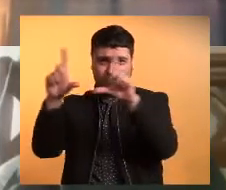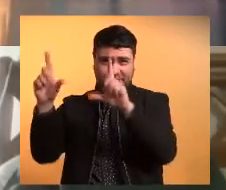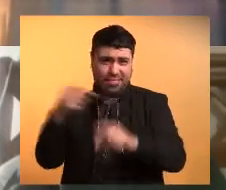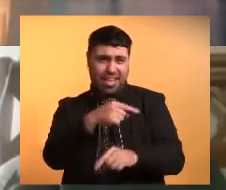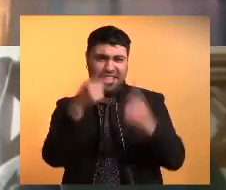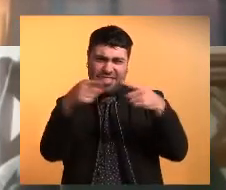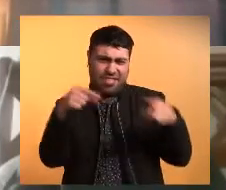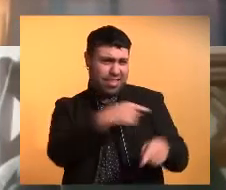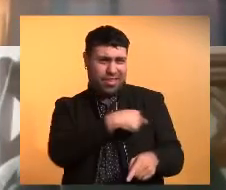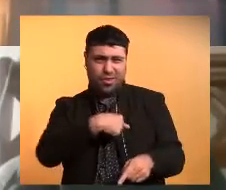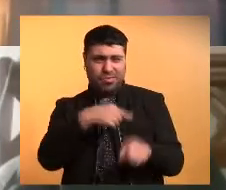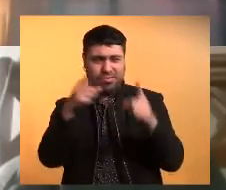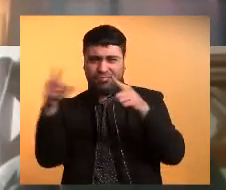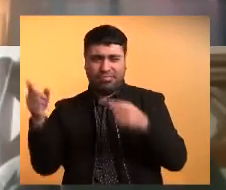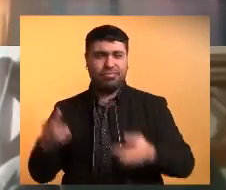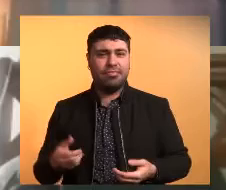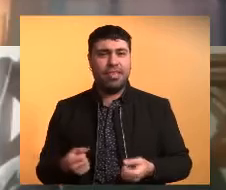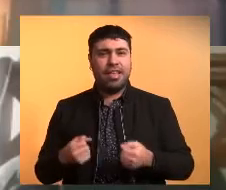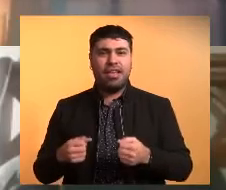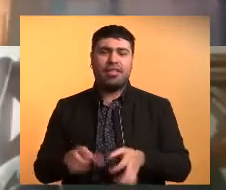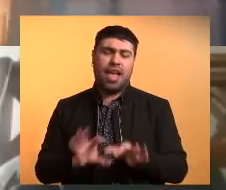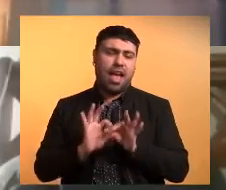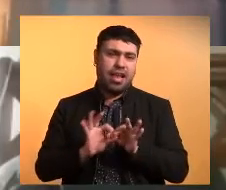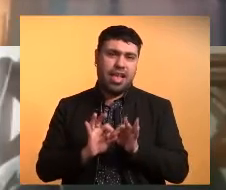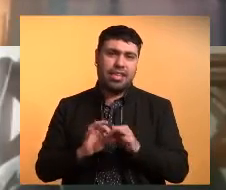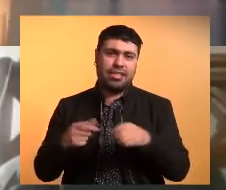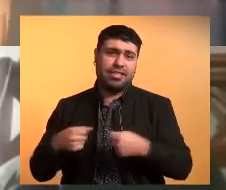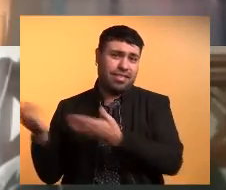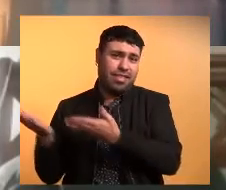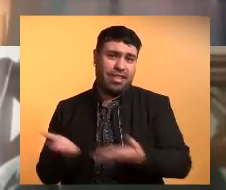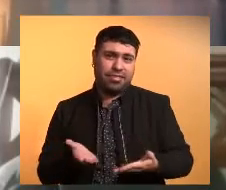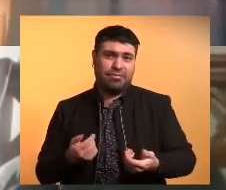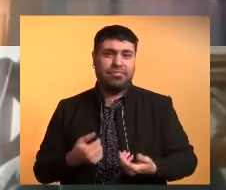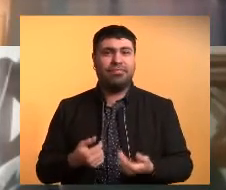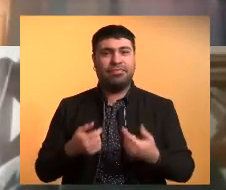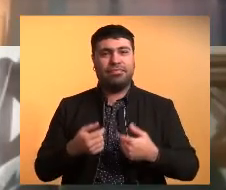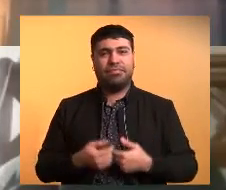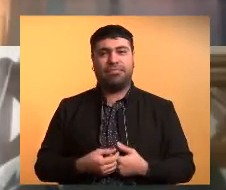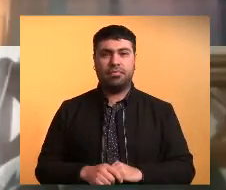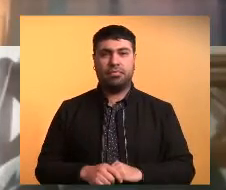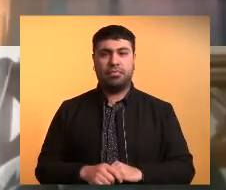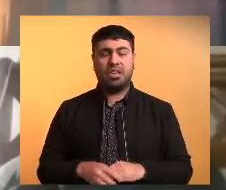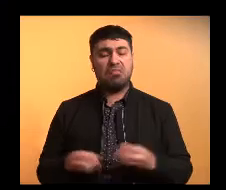pantalla. Agradecer también la invitación a esta exposición.